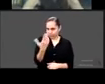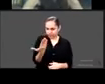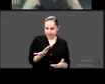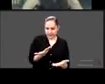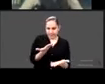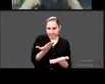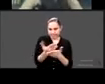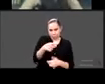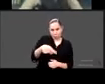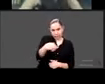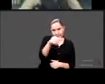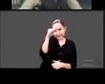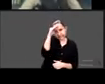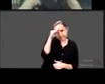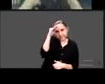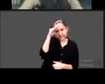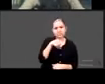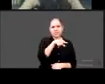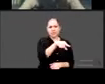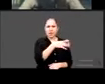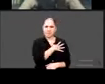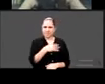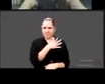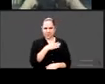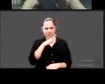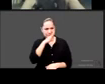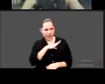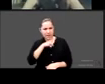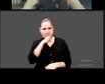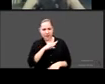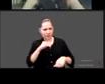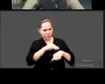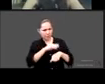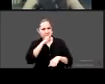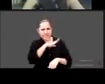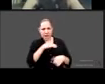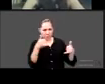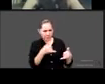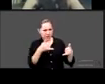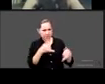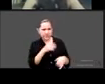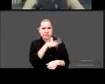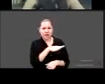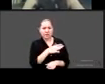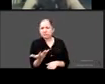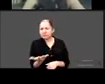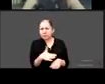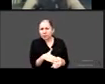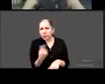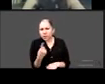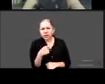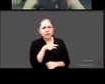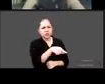mal, ¿qué necesita? Esa es la pregunta que yo les quisiera dejar. Si quieren como una llave universal, esa es la